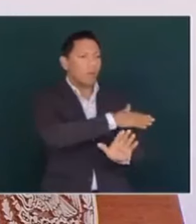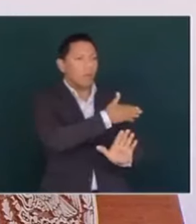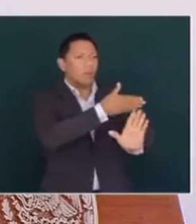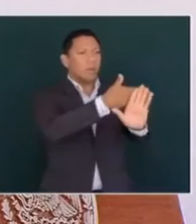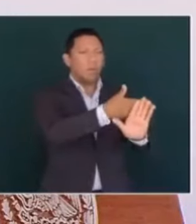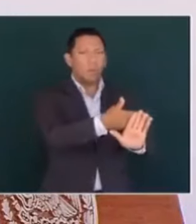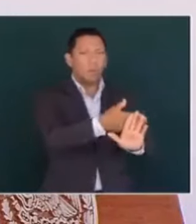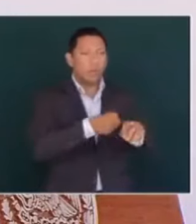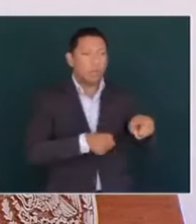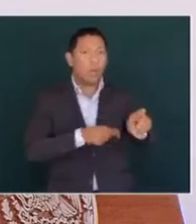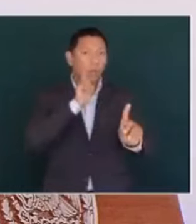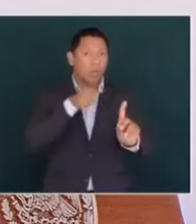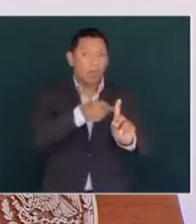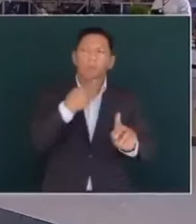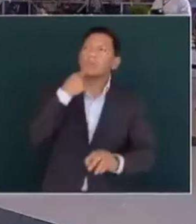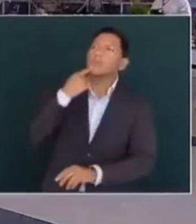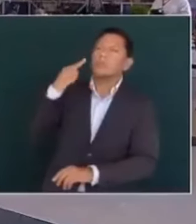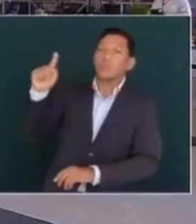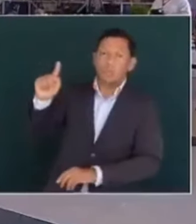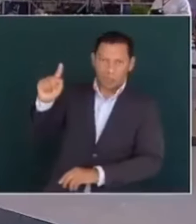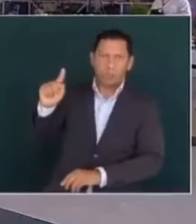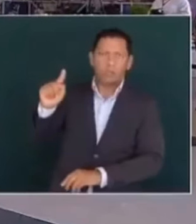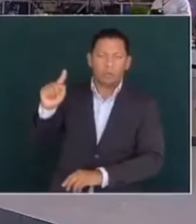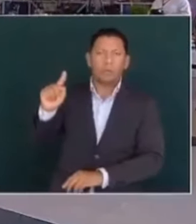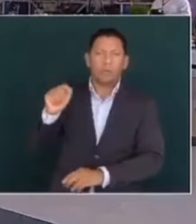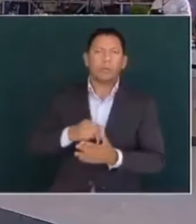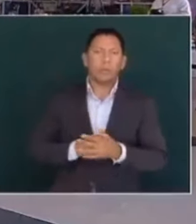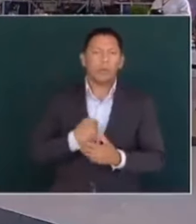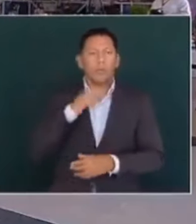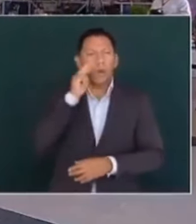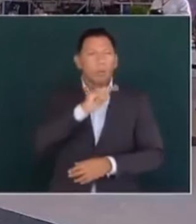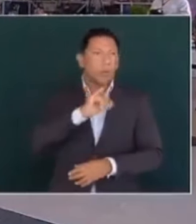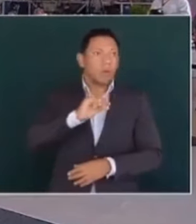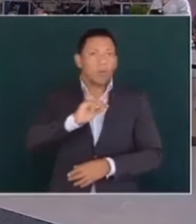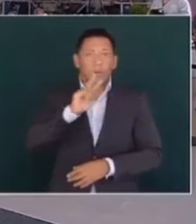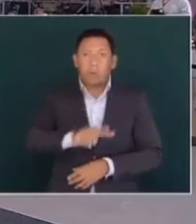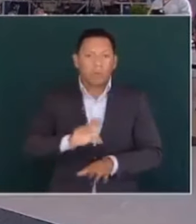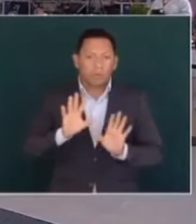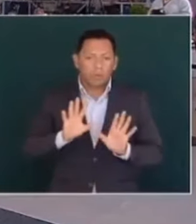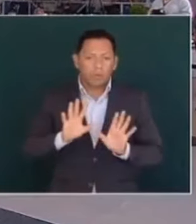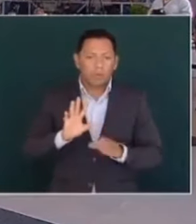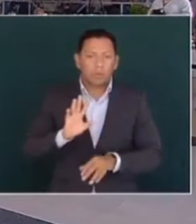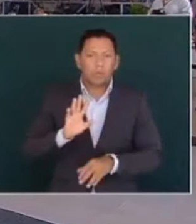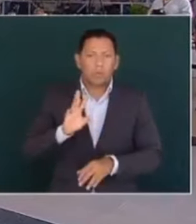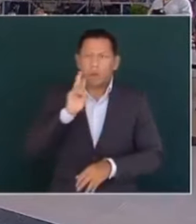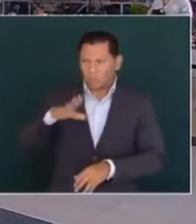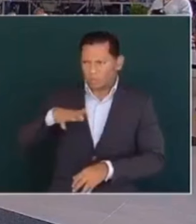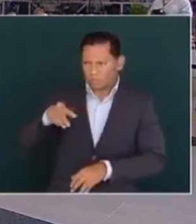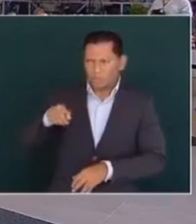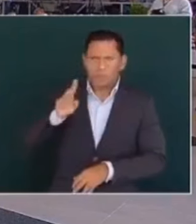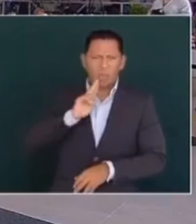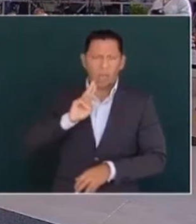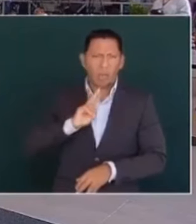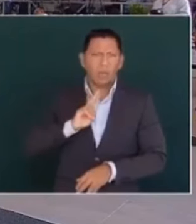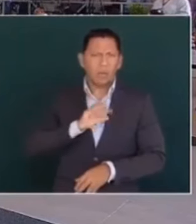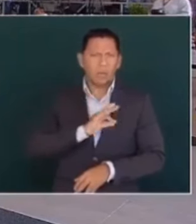Lo que sí queda claro es que la ultraderecha ha hecho una alianza a nivel mundial para atacar